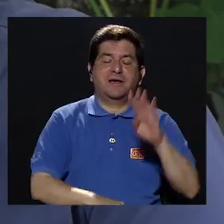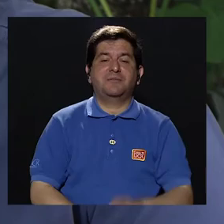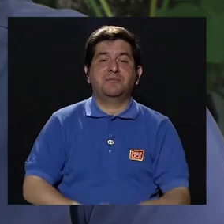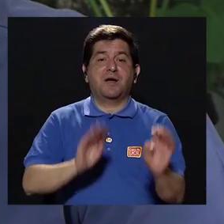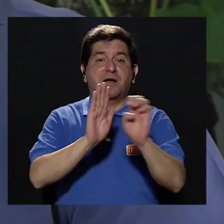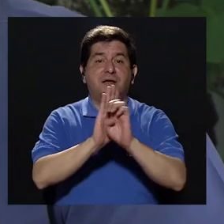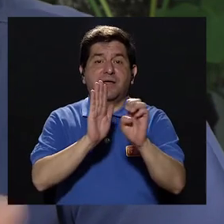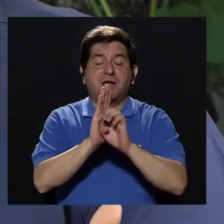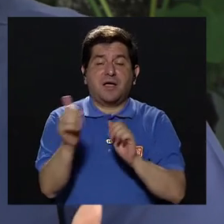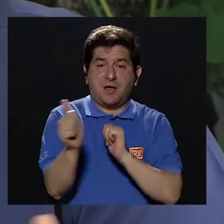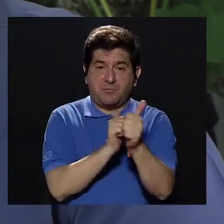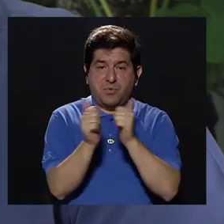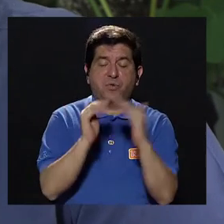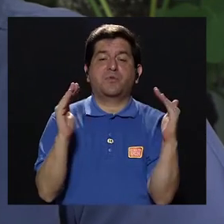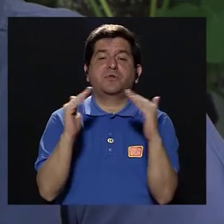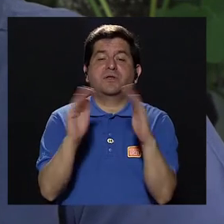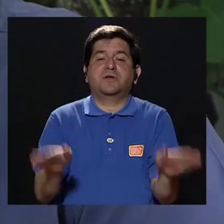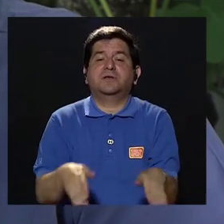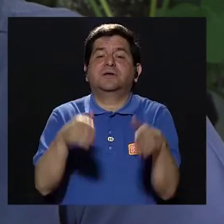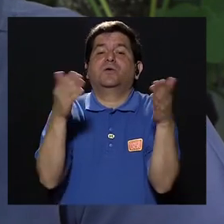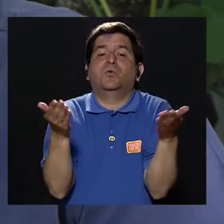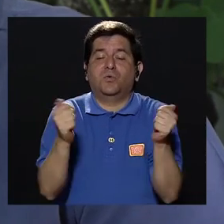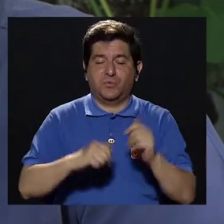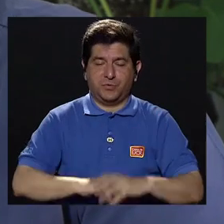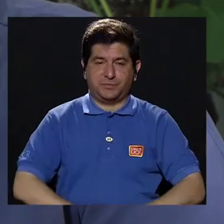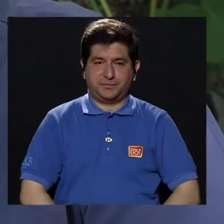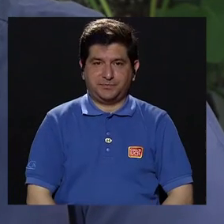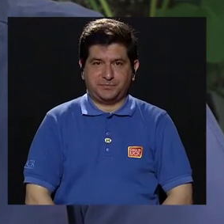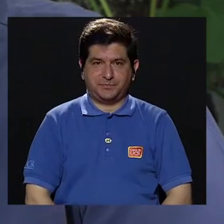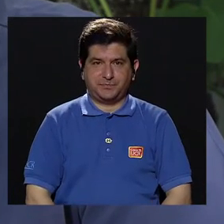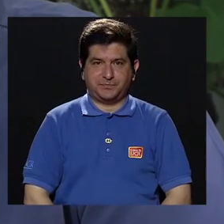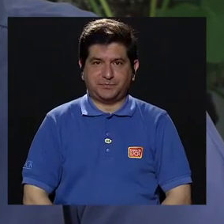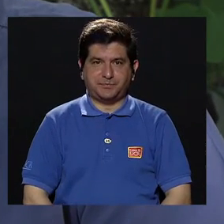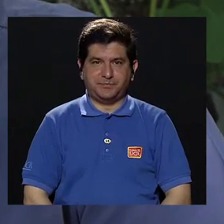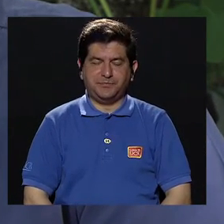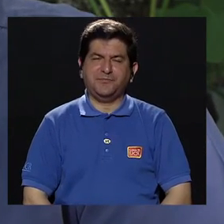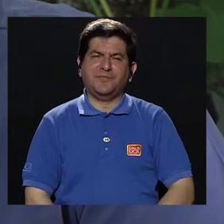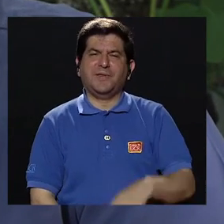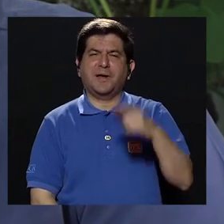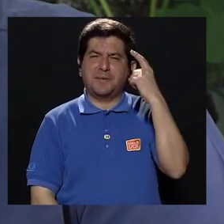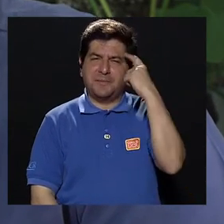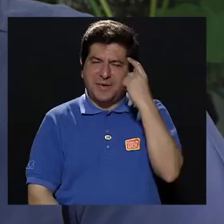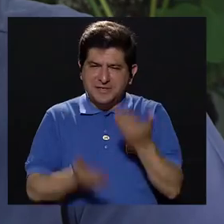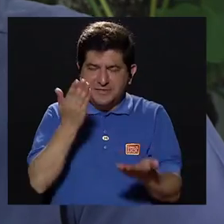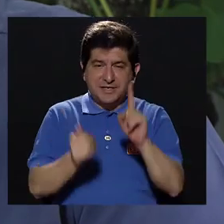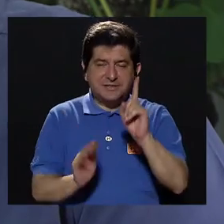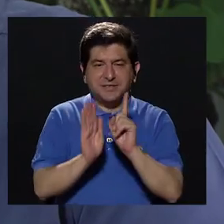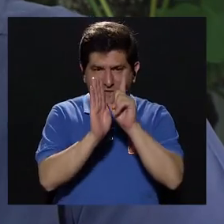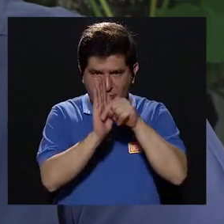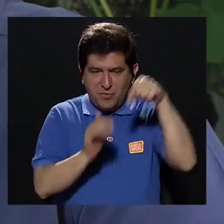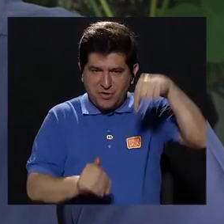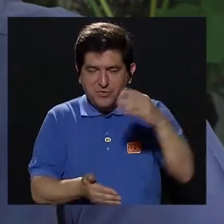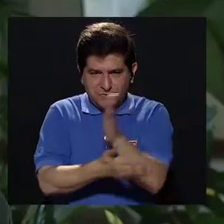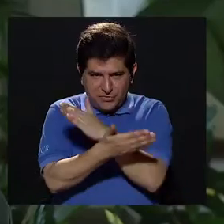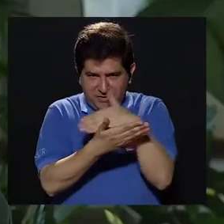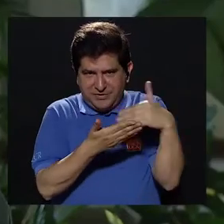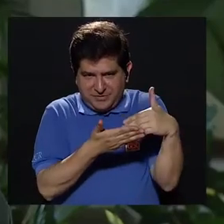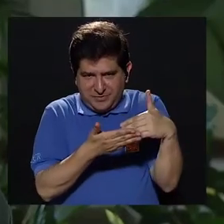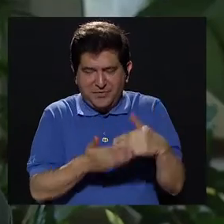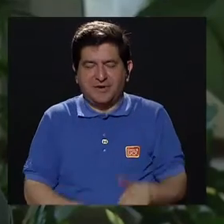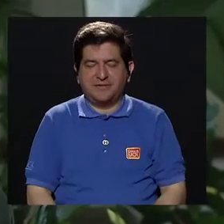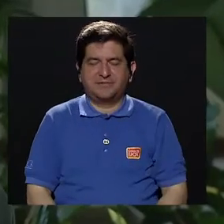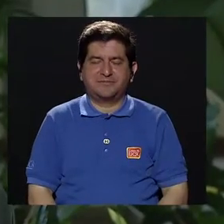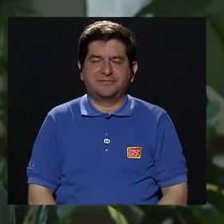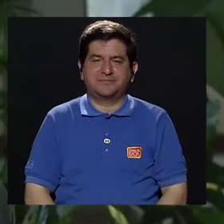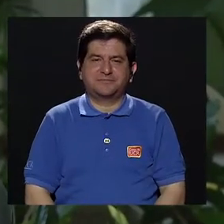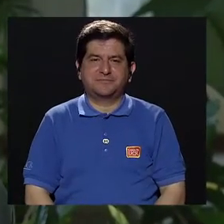y tener un ejemplo de cómo hacer el deporte en casa. Sí, Andrés, y pensando, bueno, ya nos queda 1 minuto para